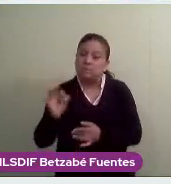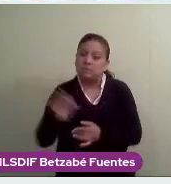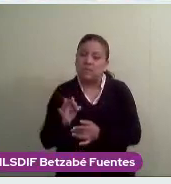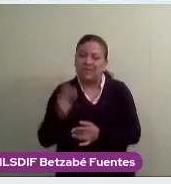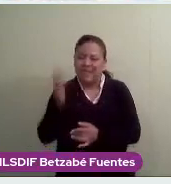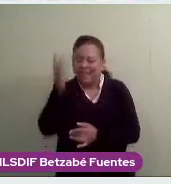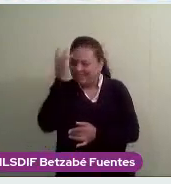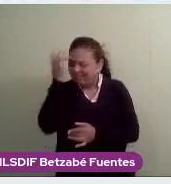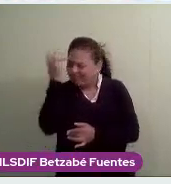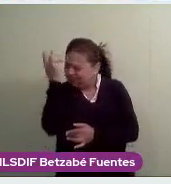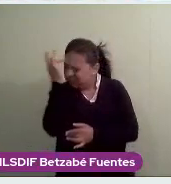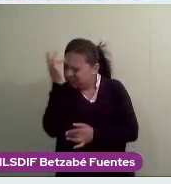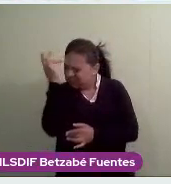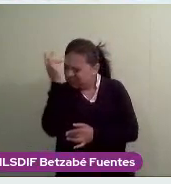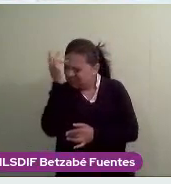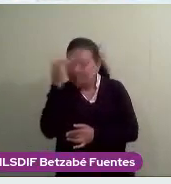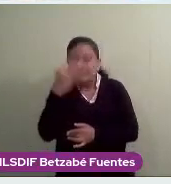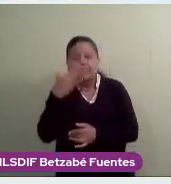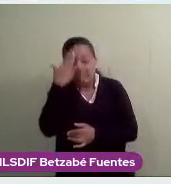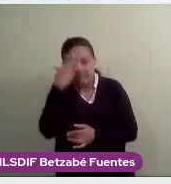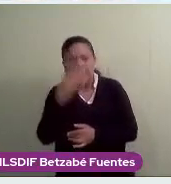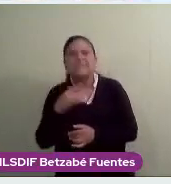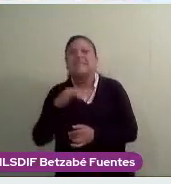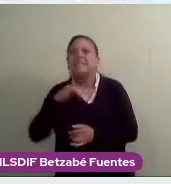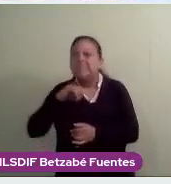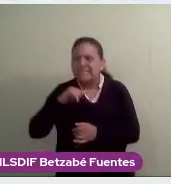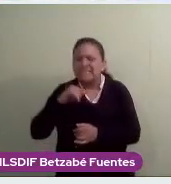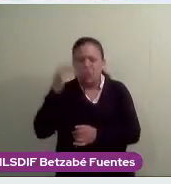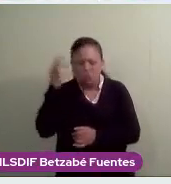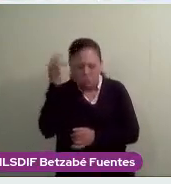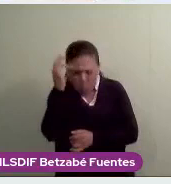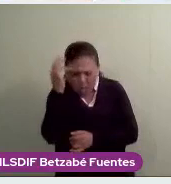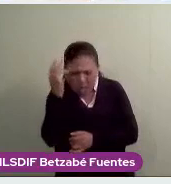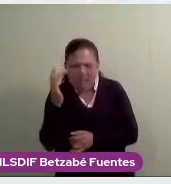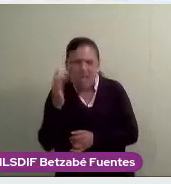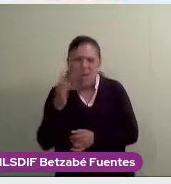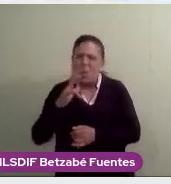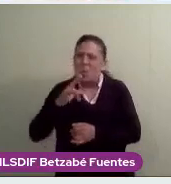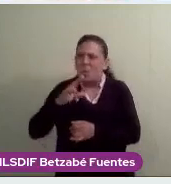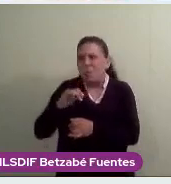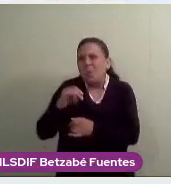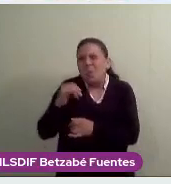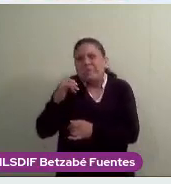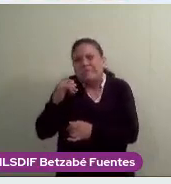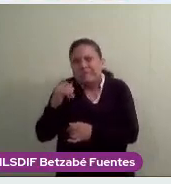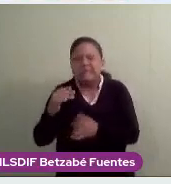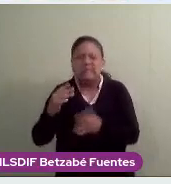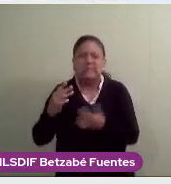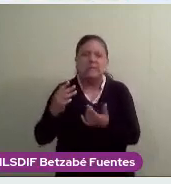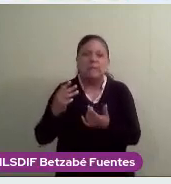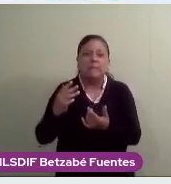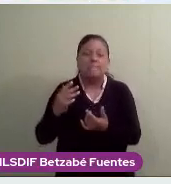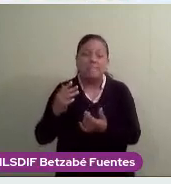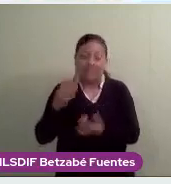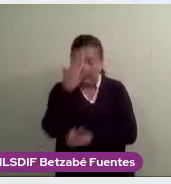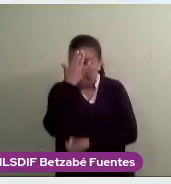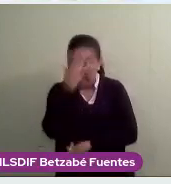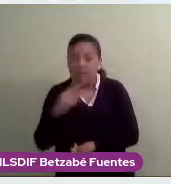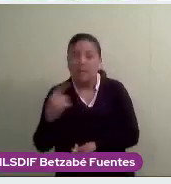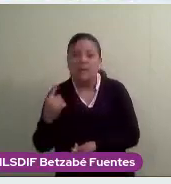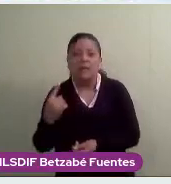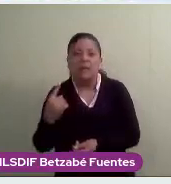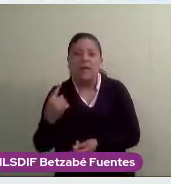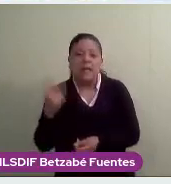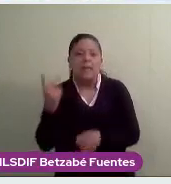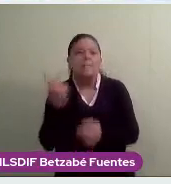la cabeza, pues reconocer si realmente es un dolor de cabeza o observar si el dolor de cabeza está provocado